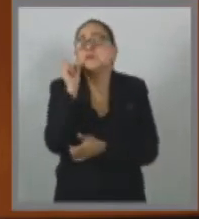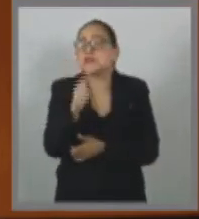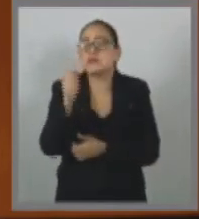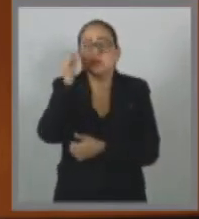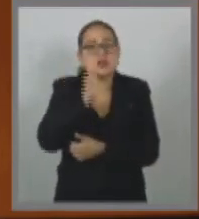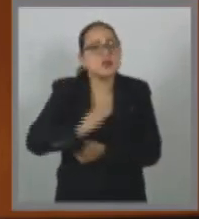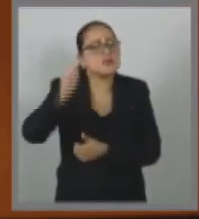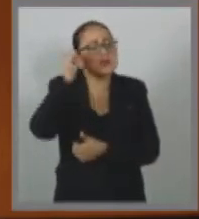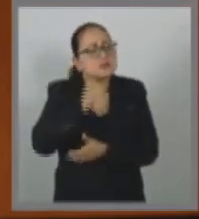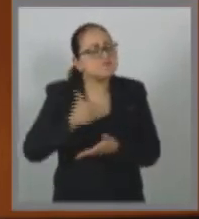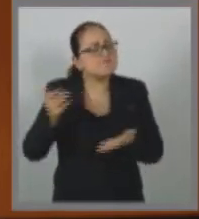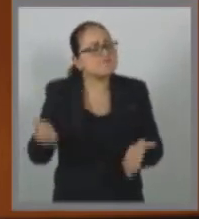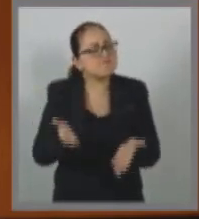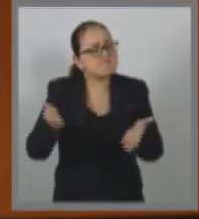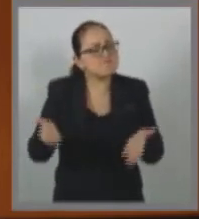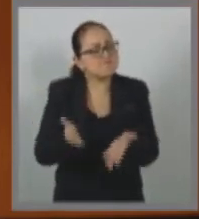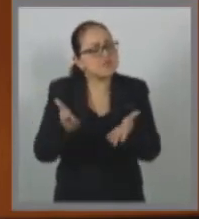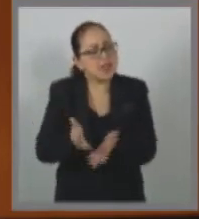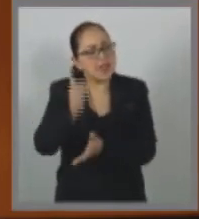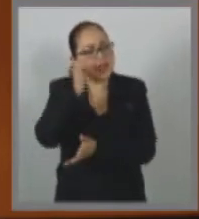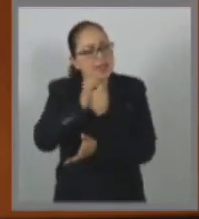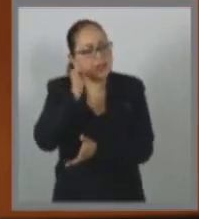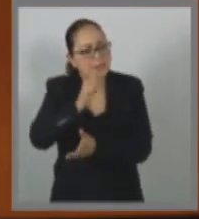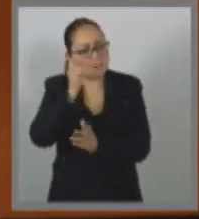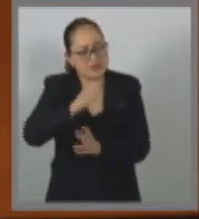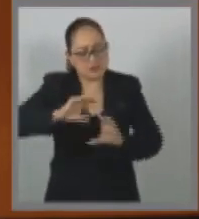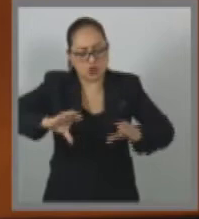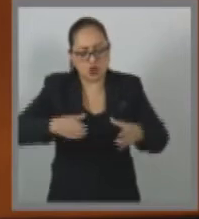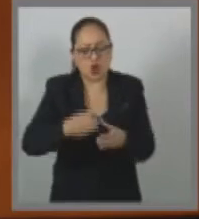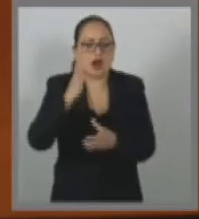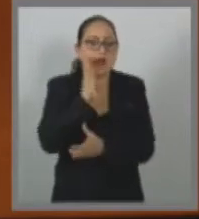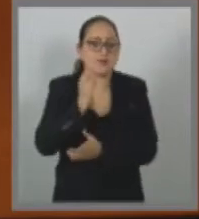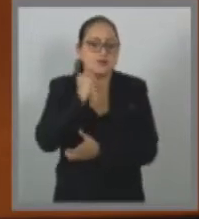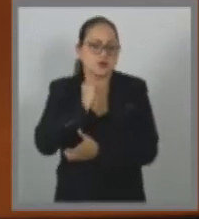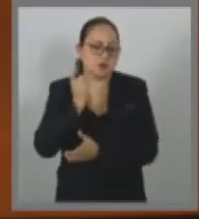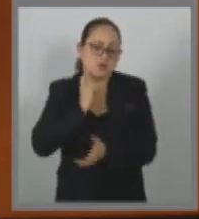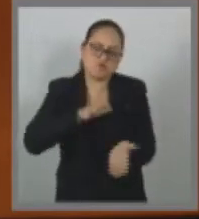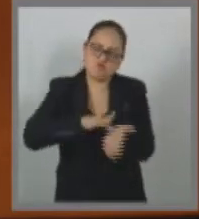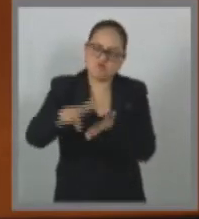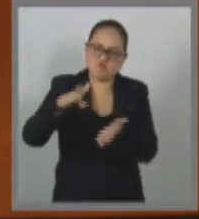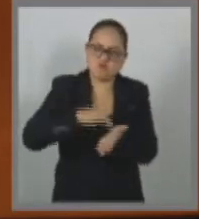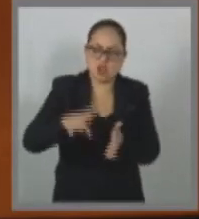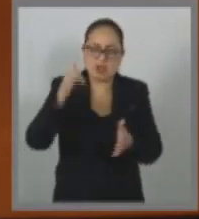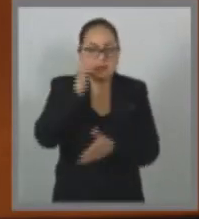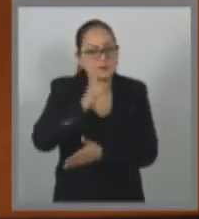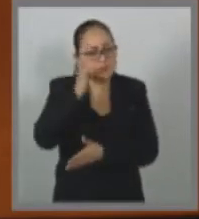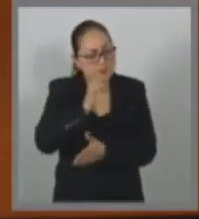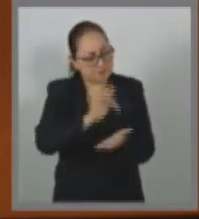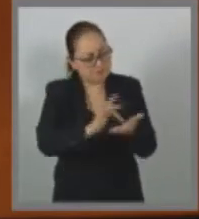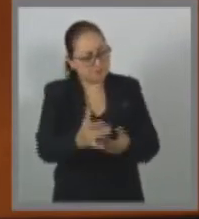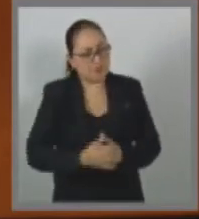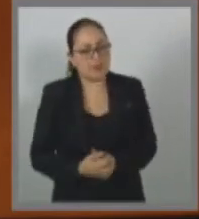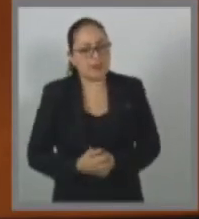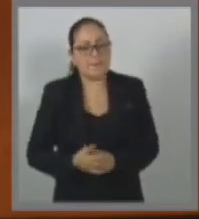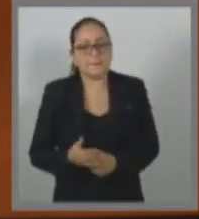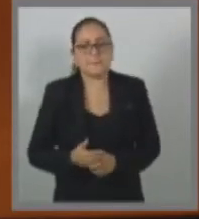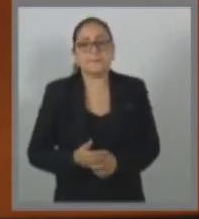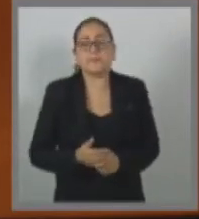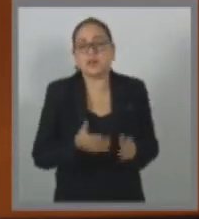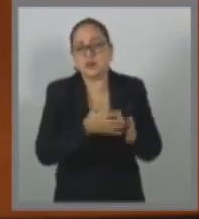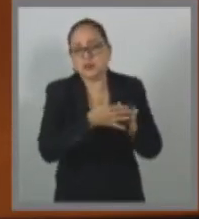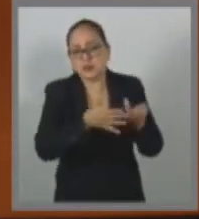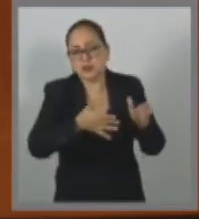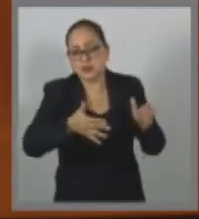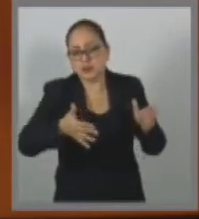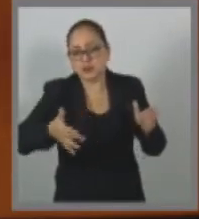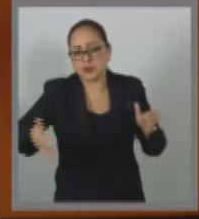constante e impulso permanente del Honorable Congreso de la Unión. Permítanme hacer un breve recorrido a lo largo de